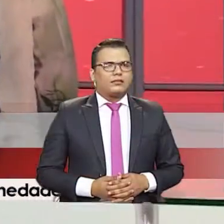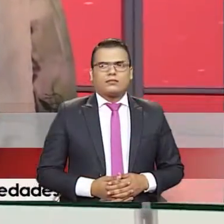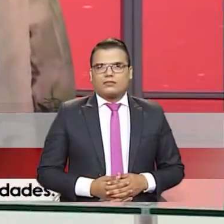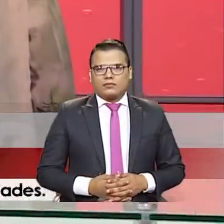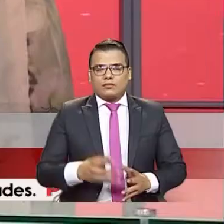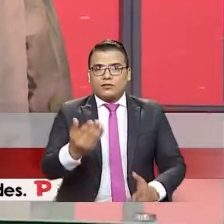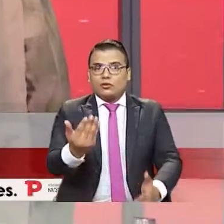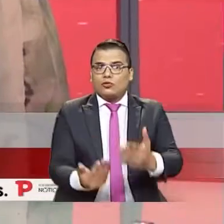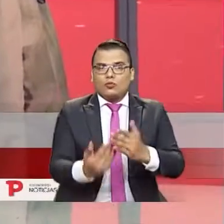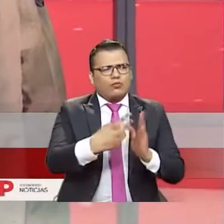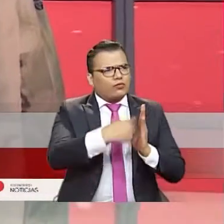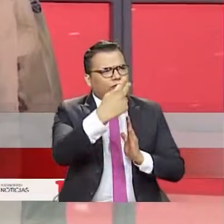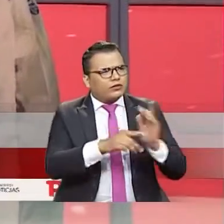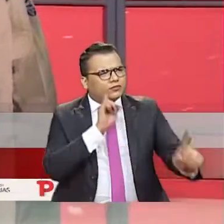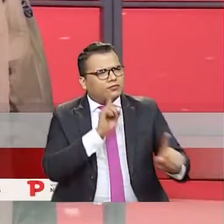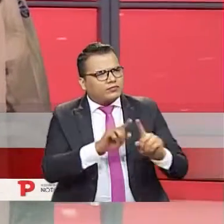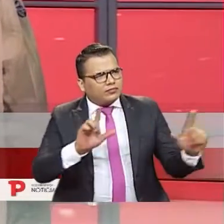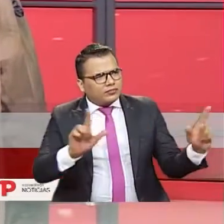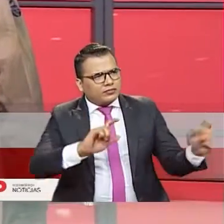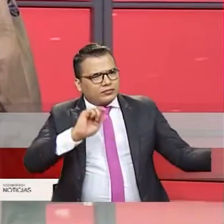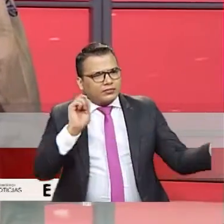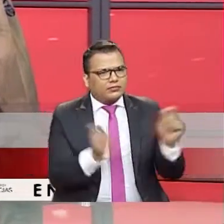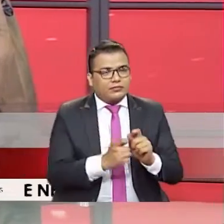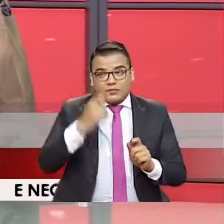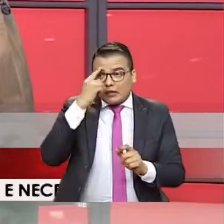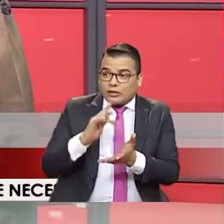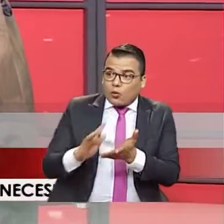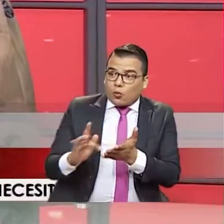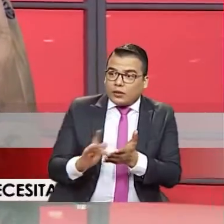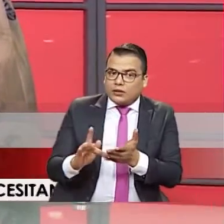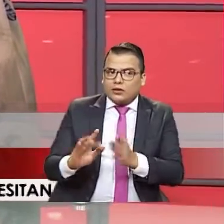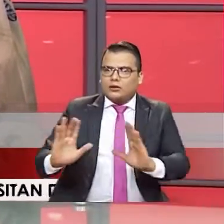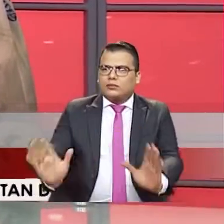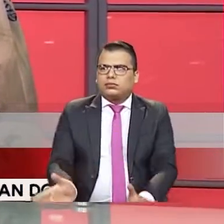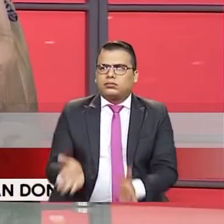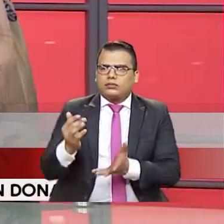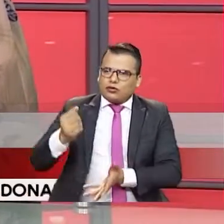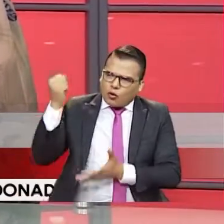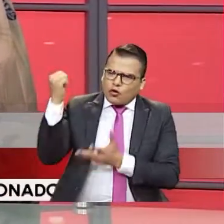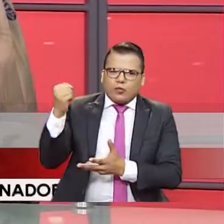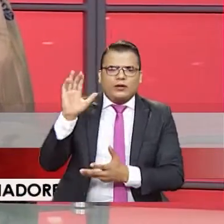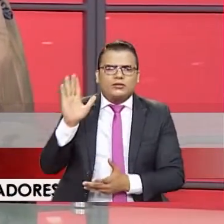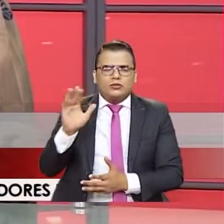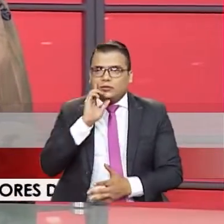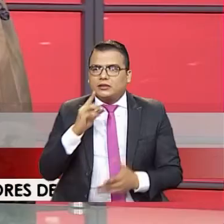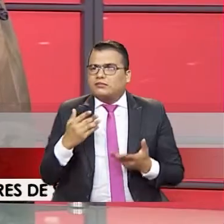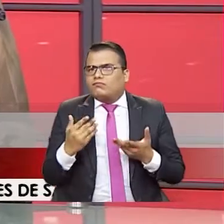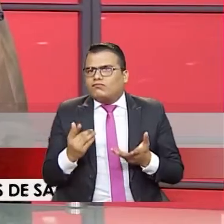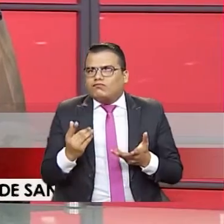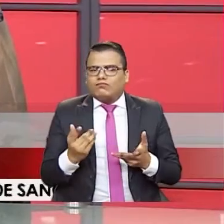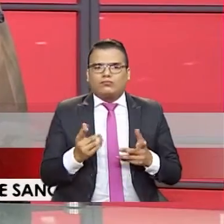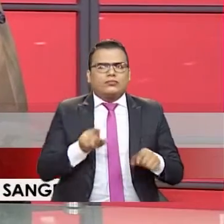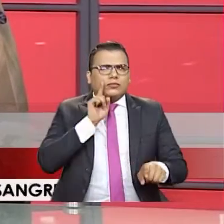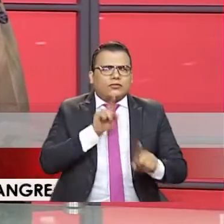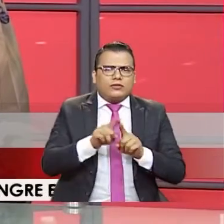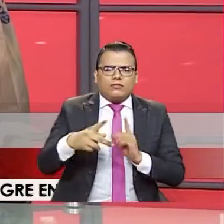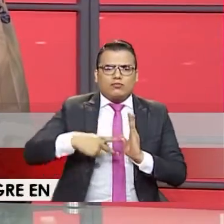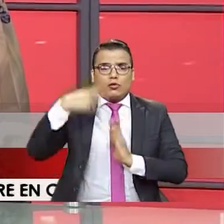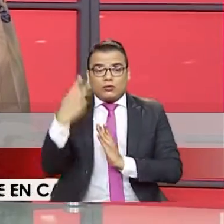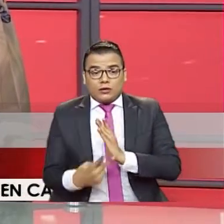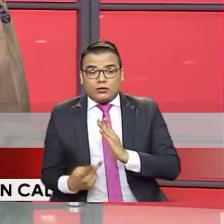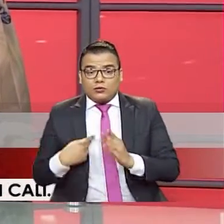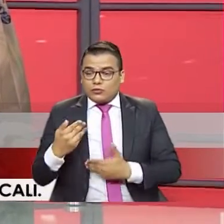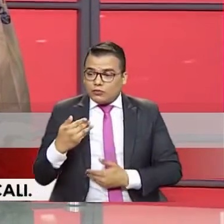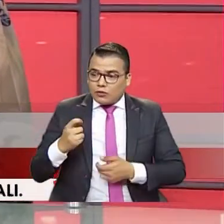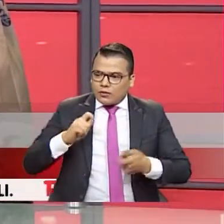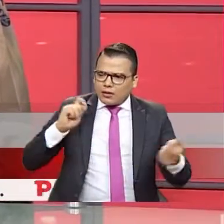sentido de urgencia por la reactivación económica este es un proyecto que busca modernizar el sector de las tecnologías de